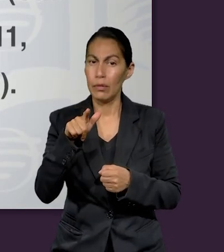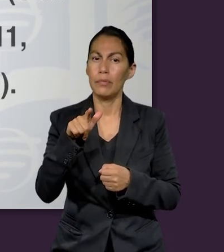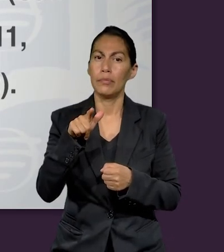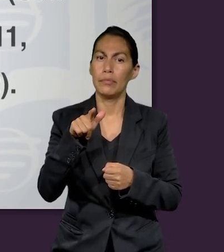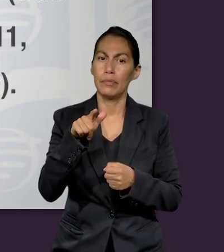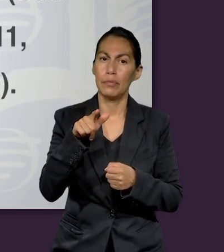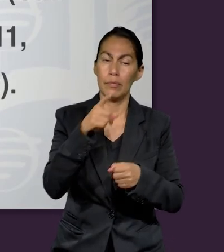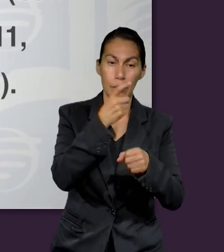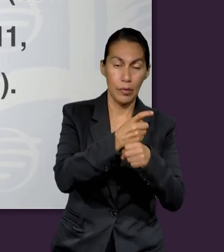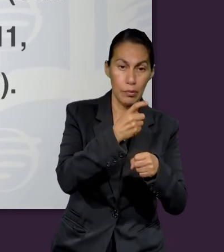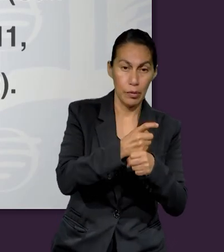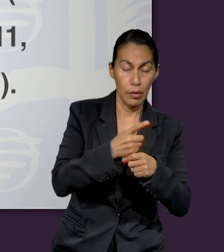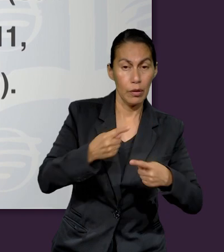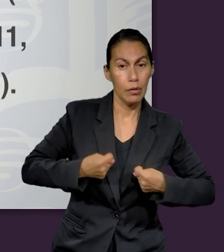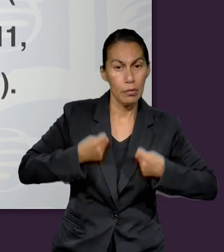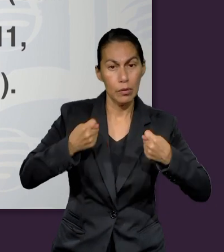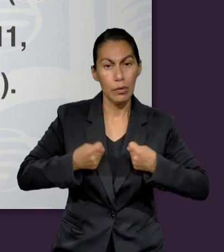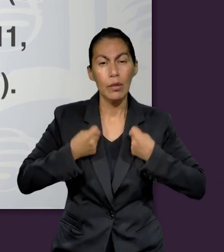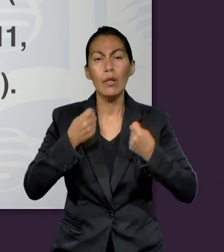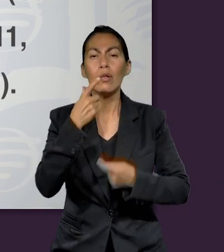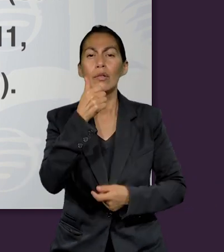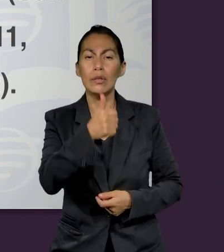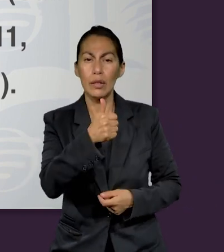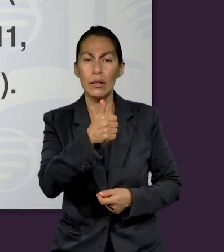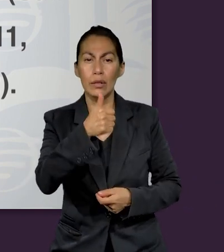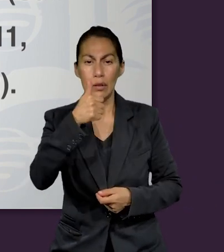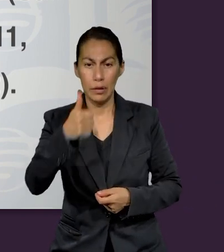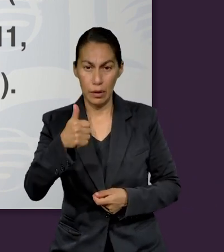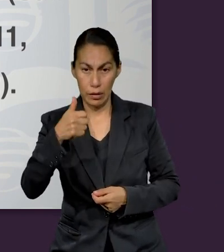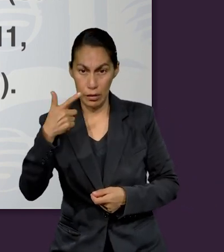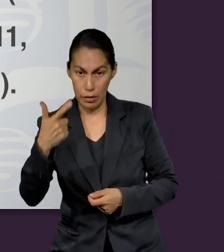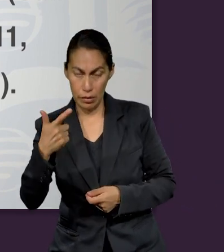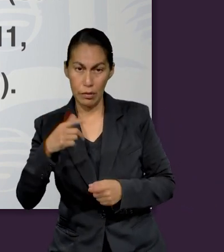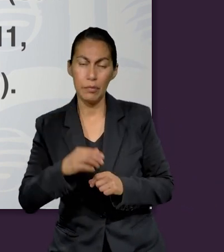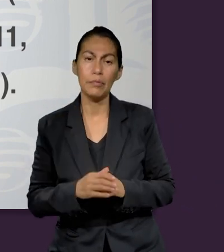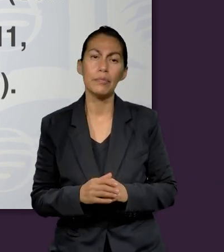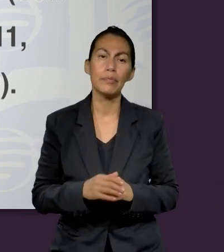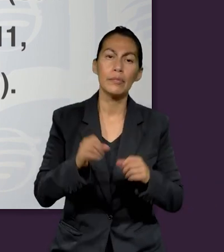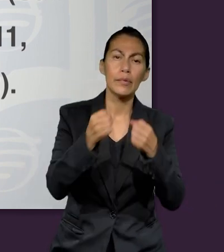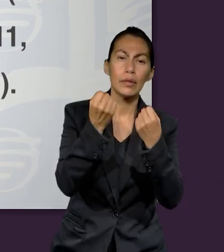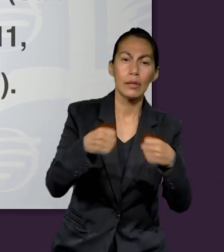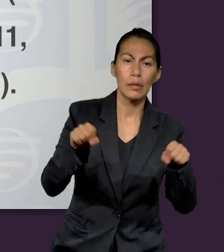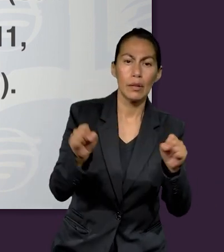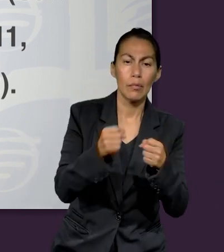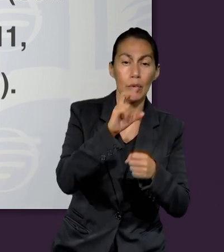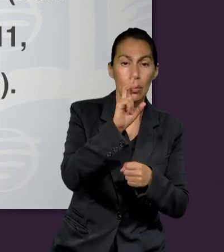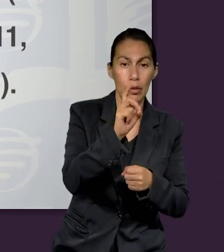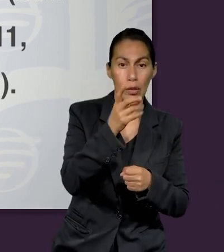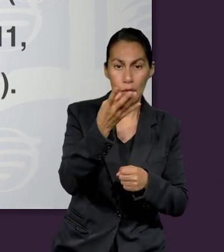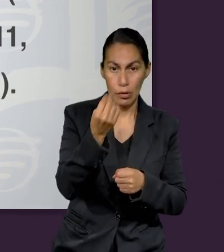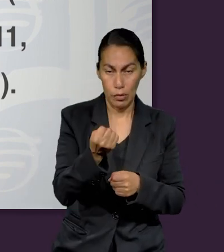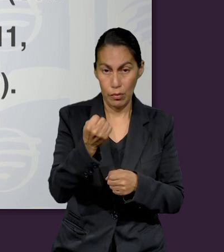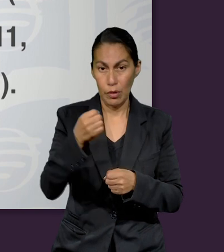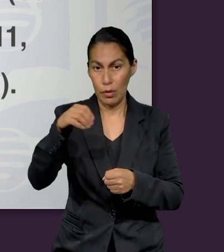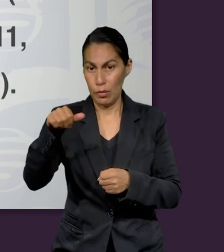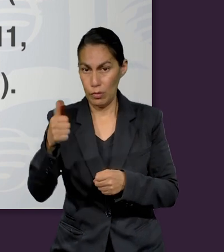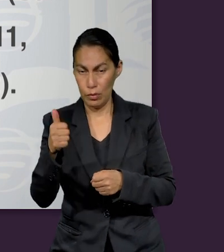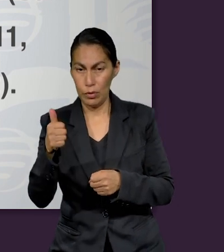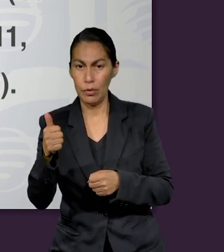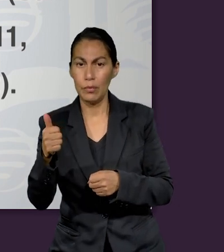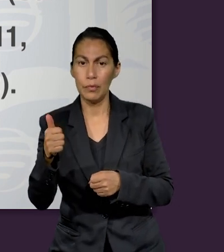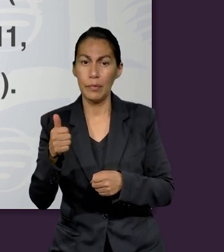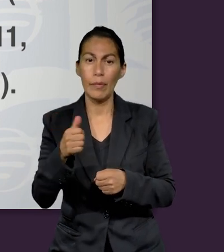y La pregunta sería para nuestro primer experto que enseñan los siguientes pasajes acerca de la vida humana aquí